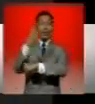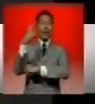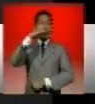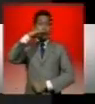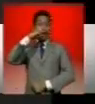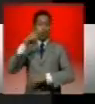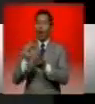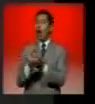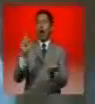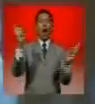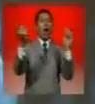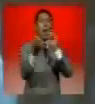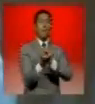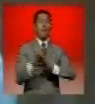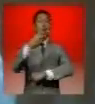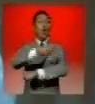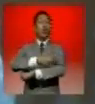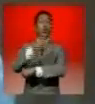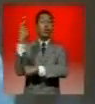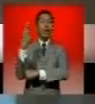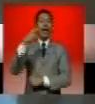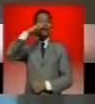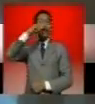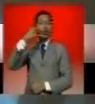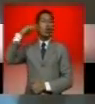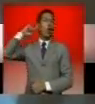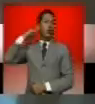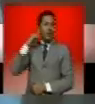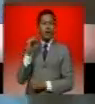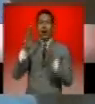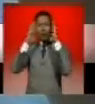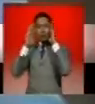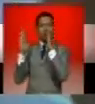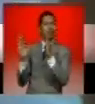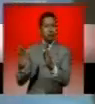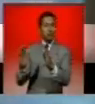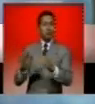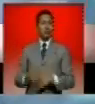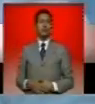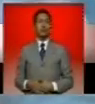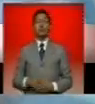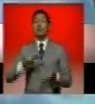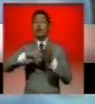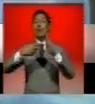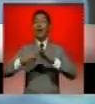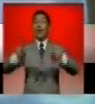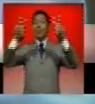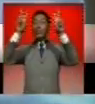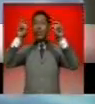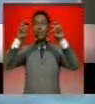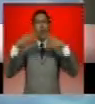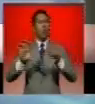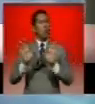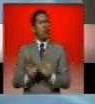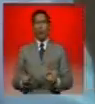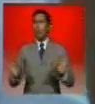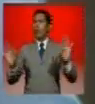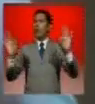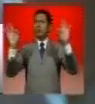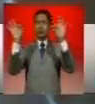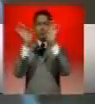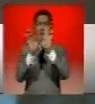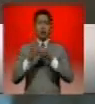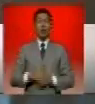Día de la Niñez. No es solo un tema semántico, es un tema de un contenido trascendental